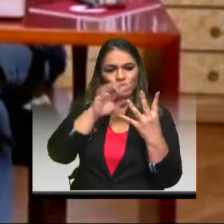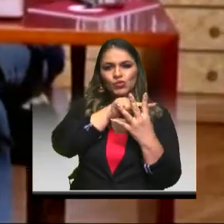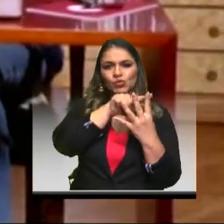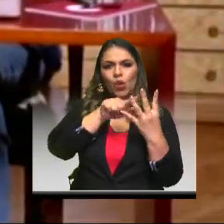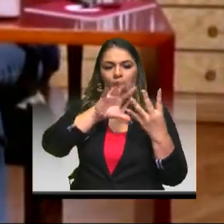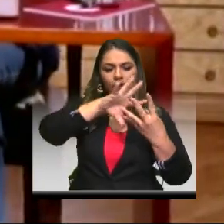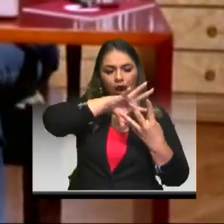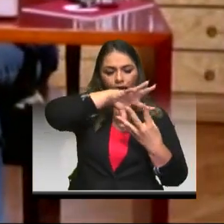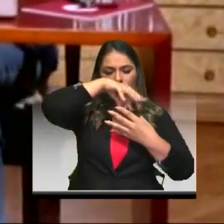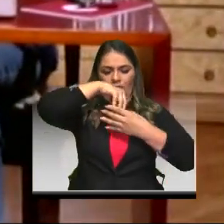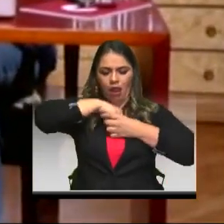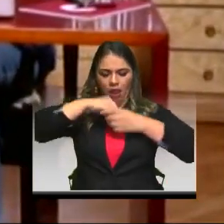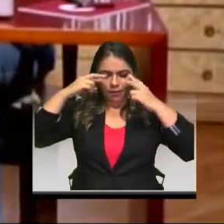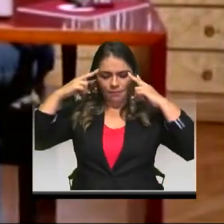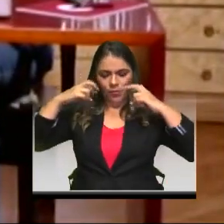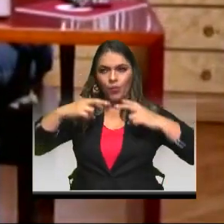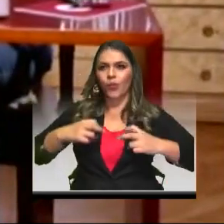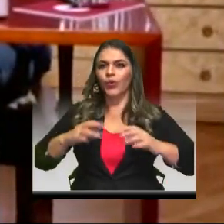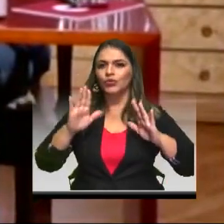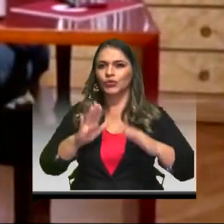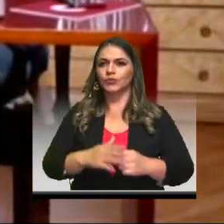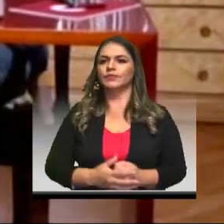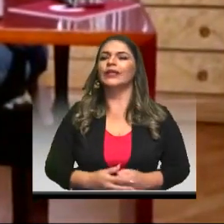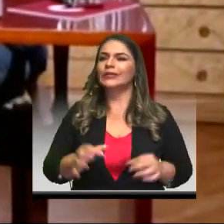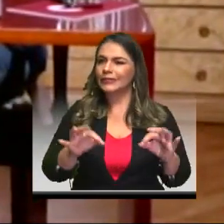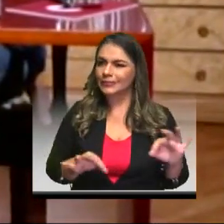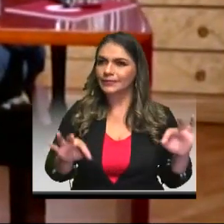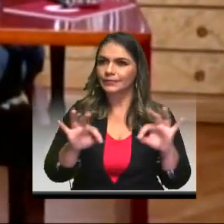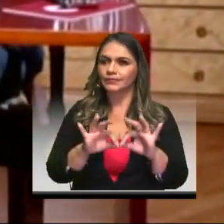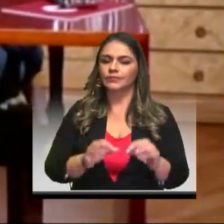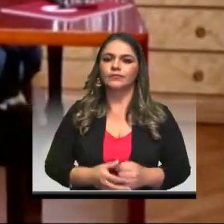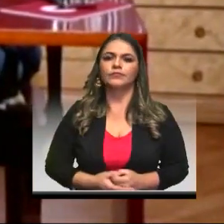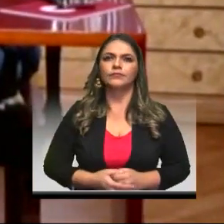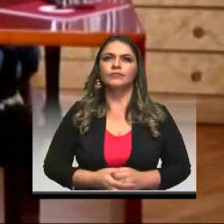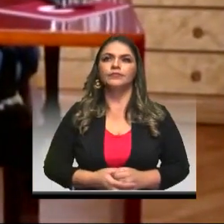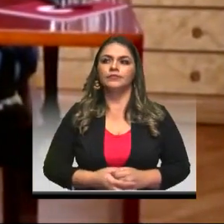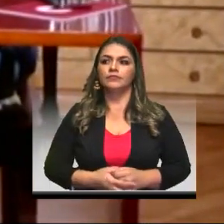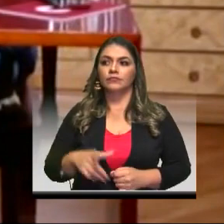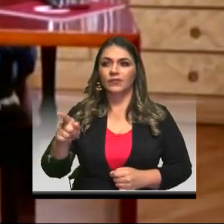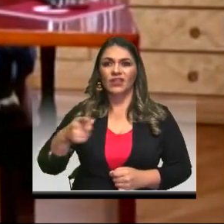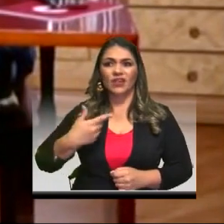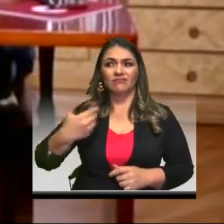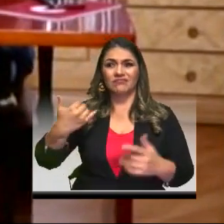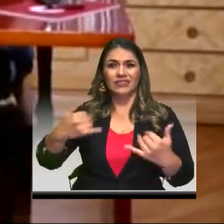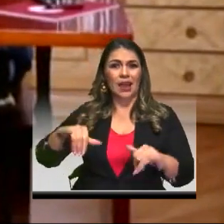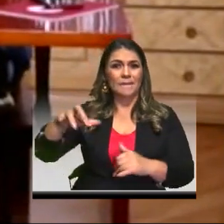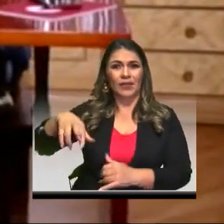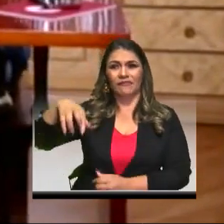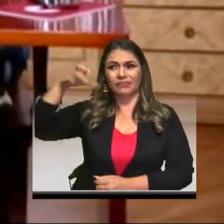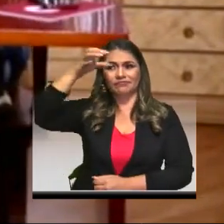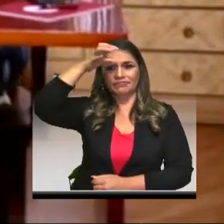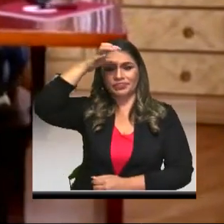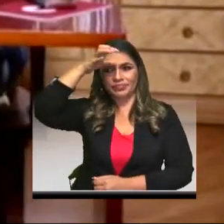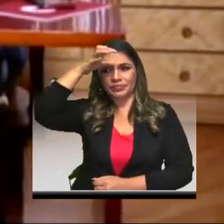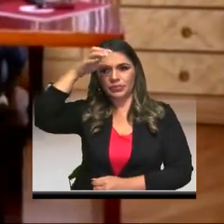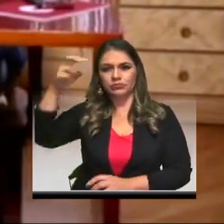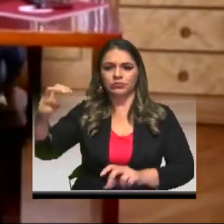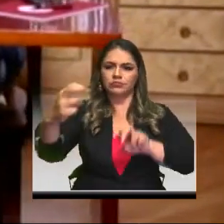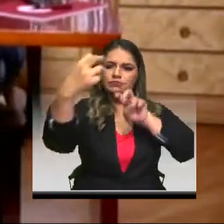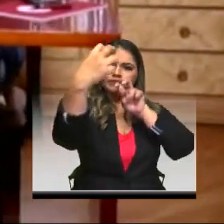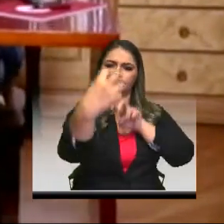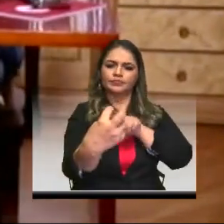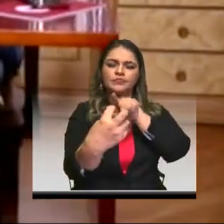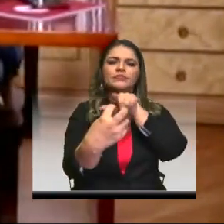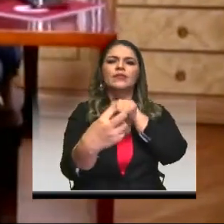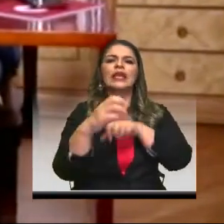Y con todo ese conocimiento y experiencia llegas a sentarte frente al Chapo Guzmán. Tú te sientas frente al hombre